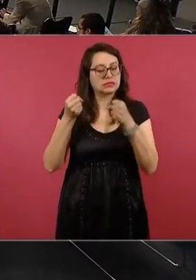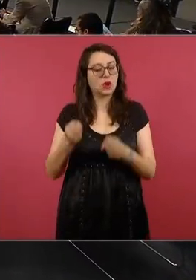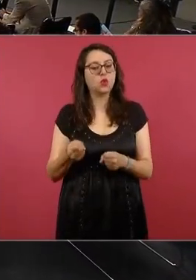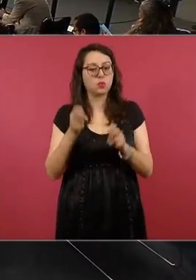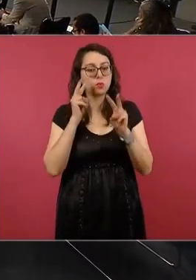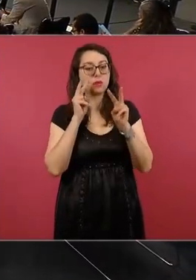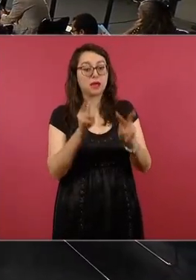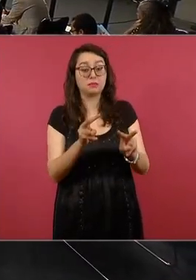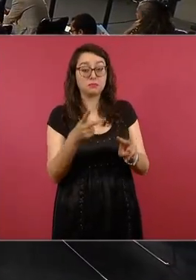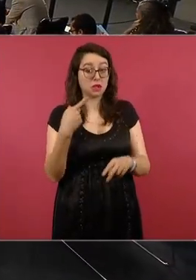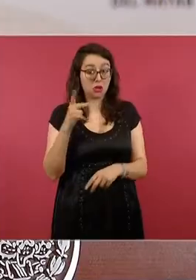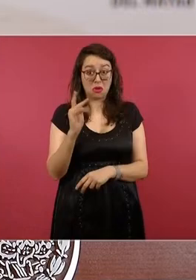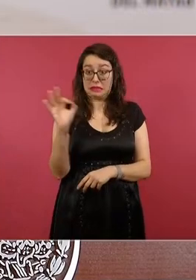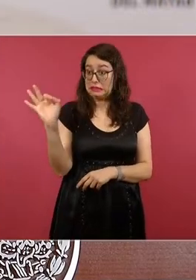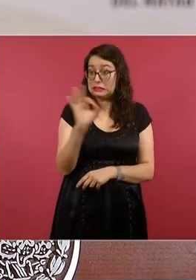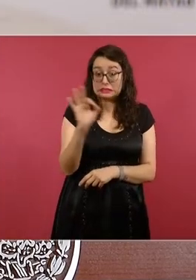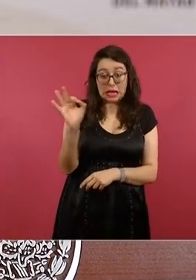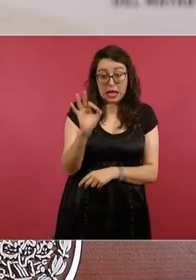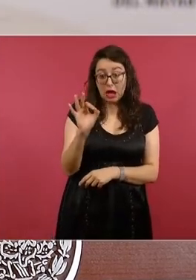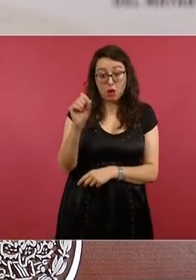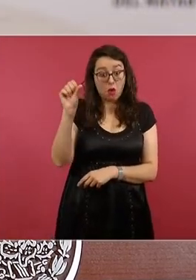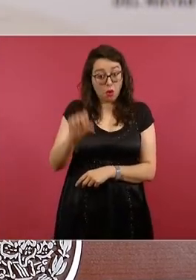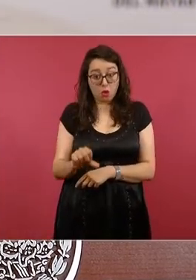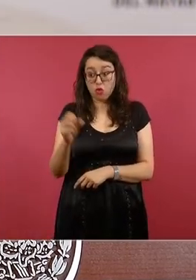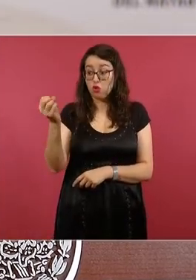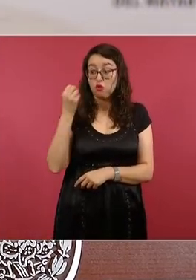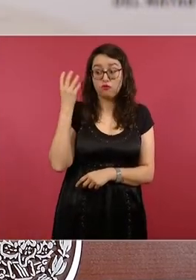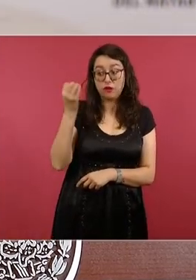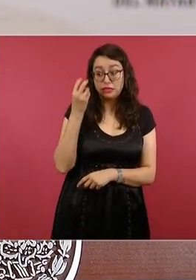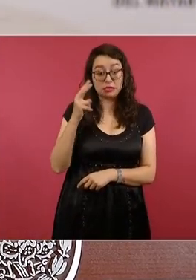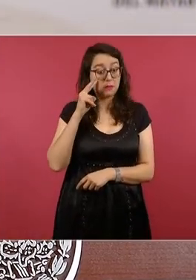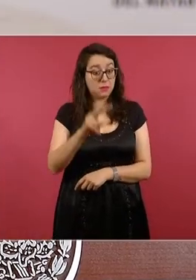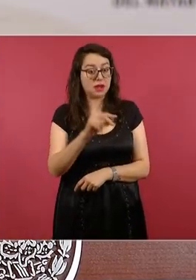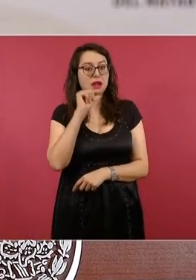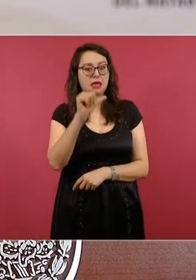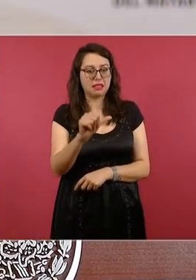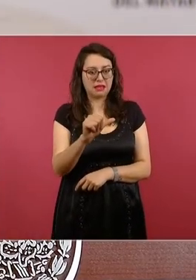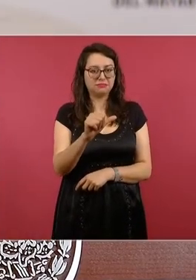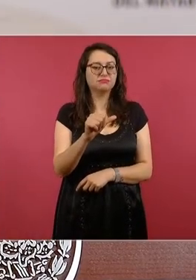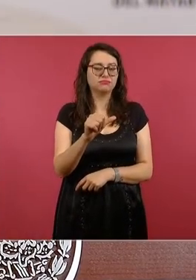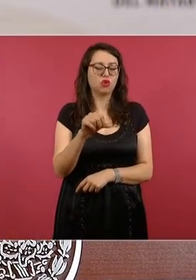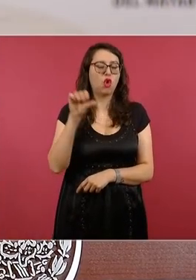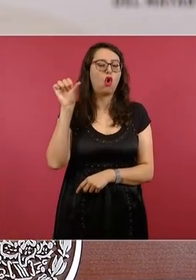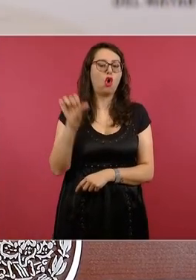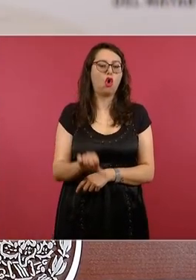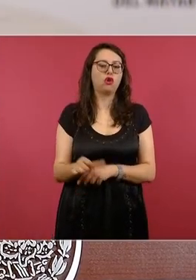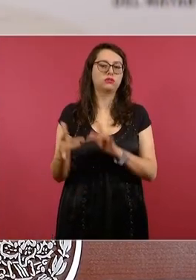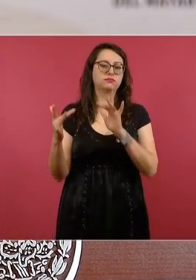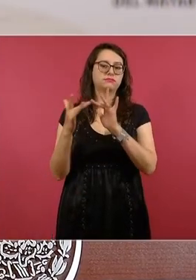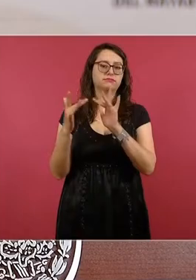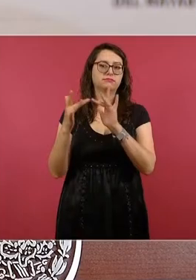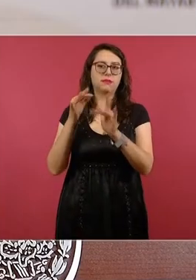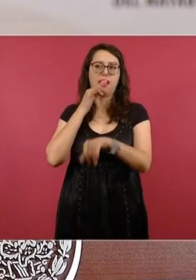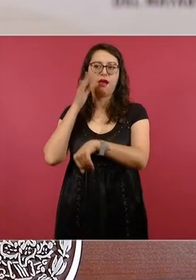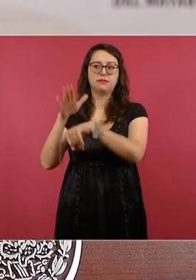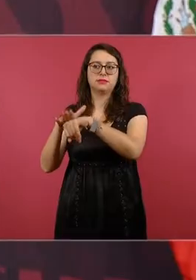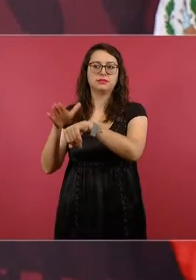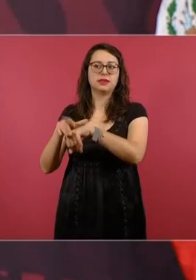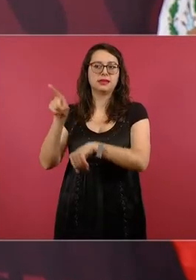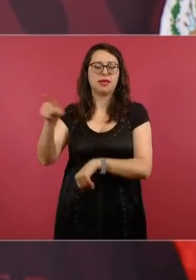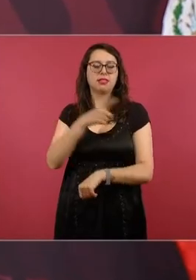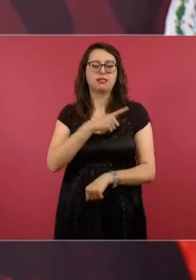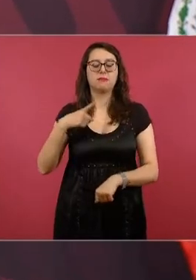pero le van a informar y ella va a dar una respuesta a